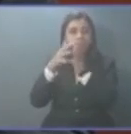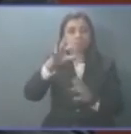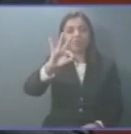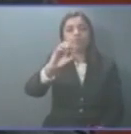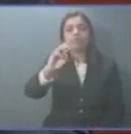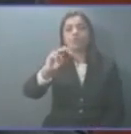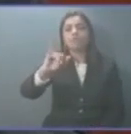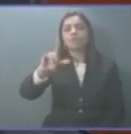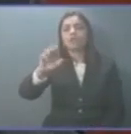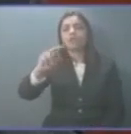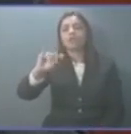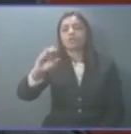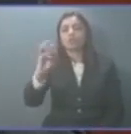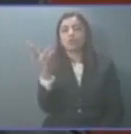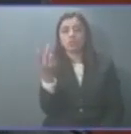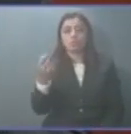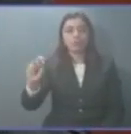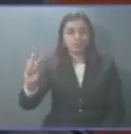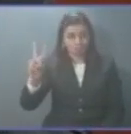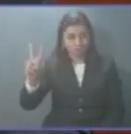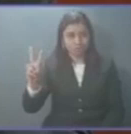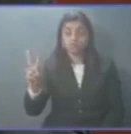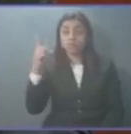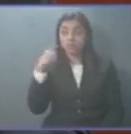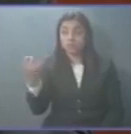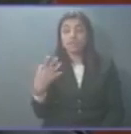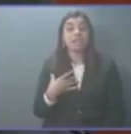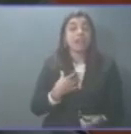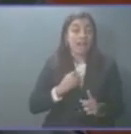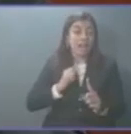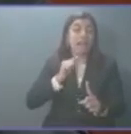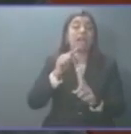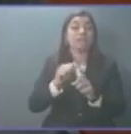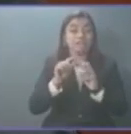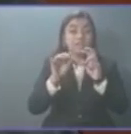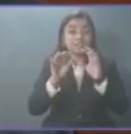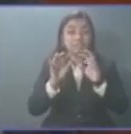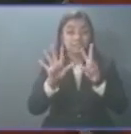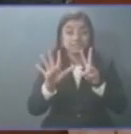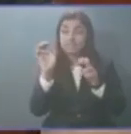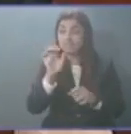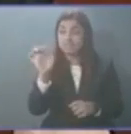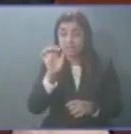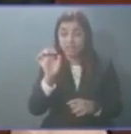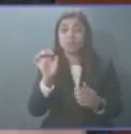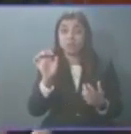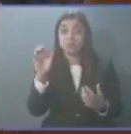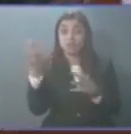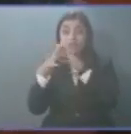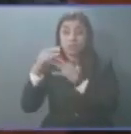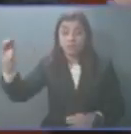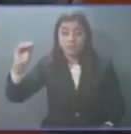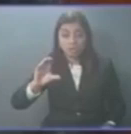2. Decía el director ejecutivo, el señor Pleitez, que tienen hasta el 7 de enero para ejecutar los proyectos con la partida de El Salvador, porque